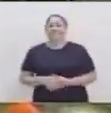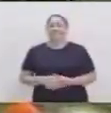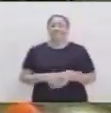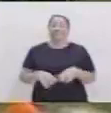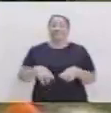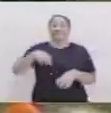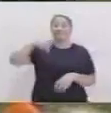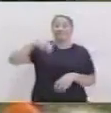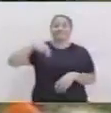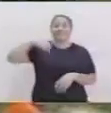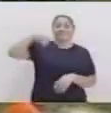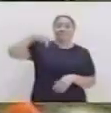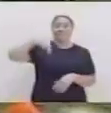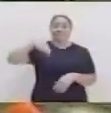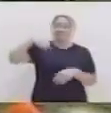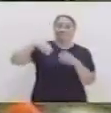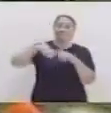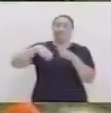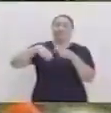Elevo rodillas.